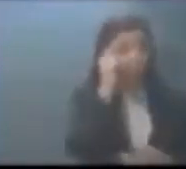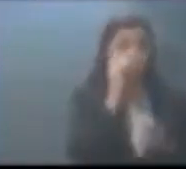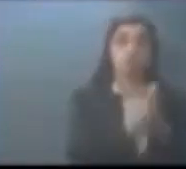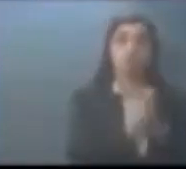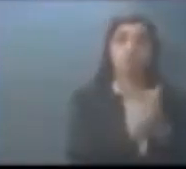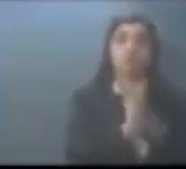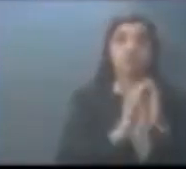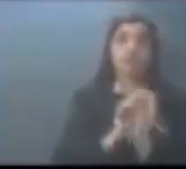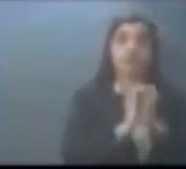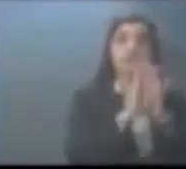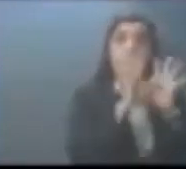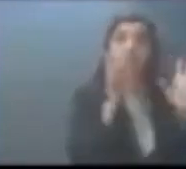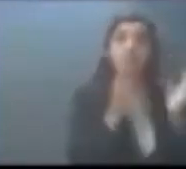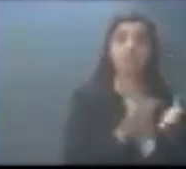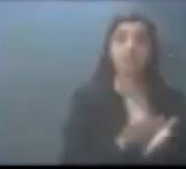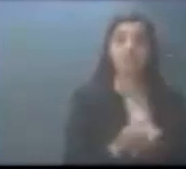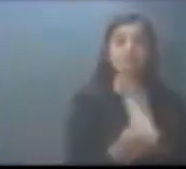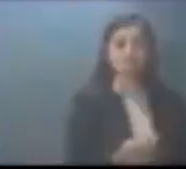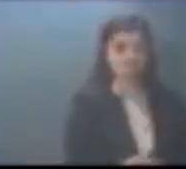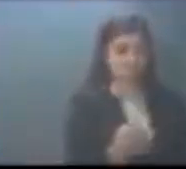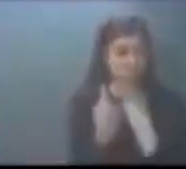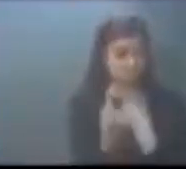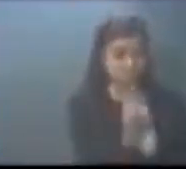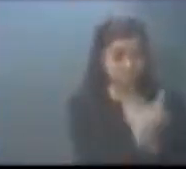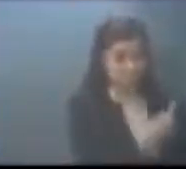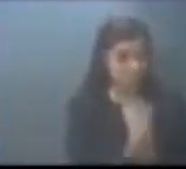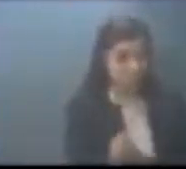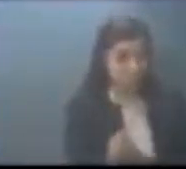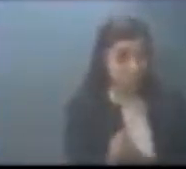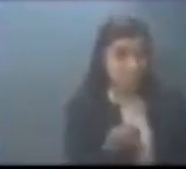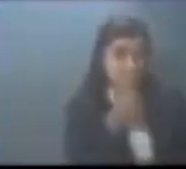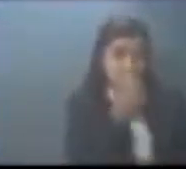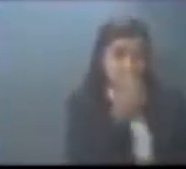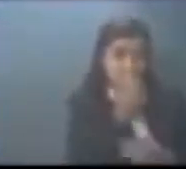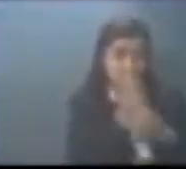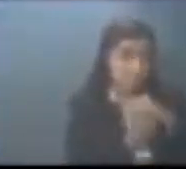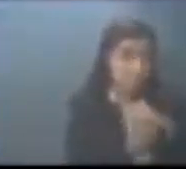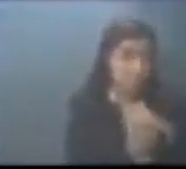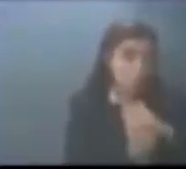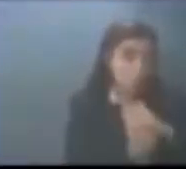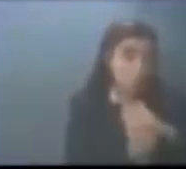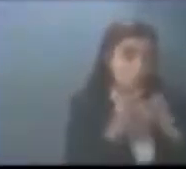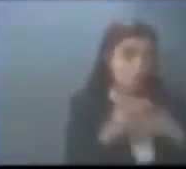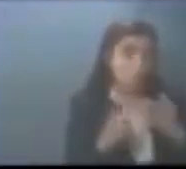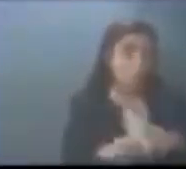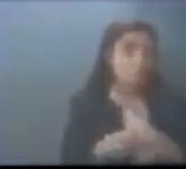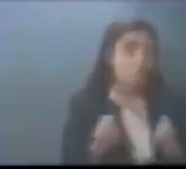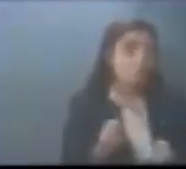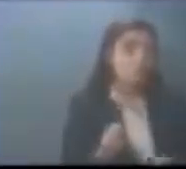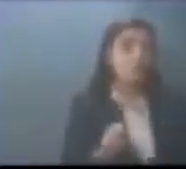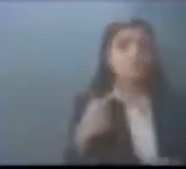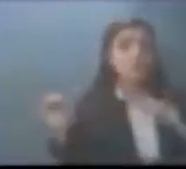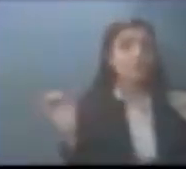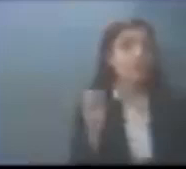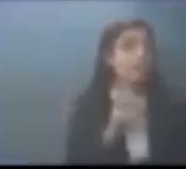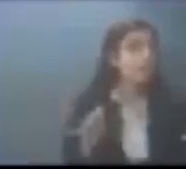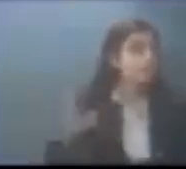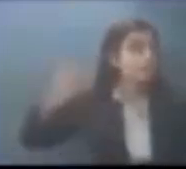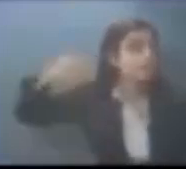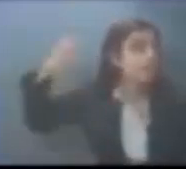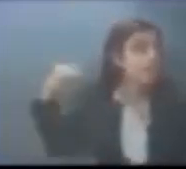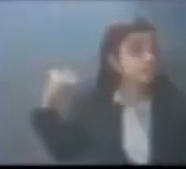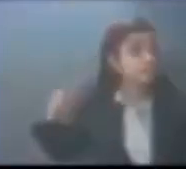transparencia son personas que son cuestionadas por ocultamiento de delitos de guerra, por